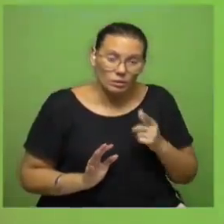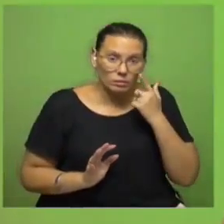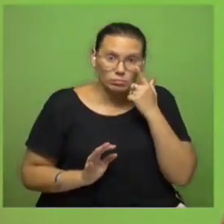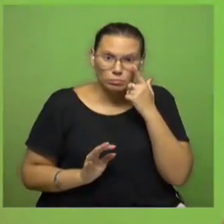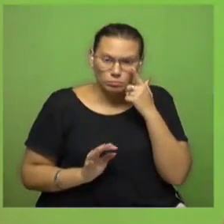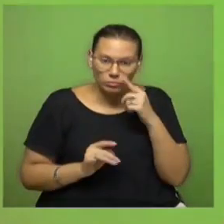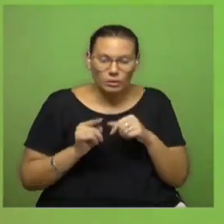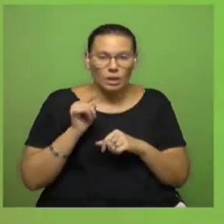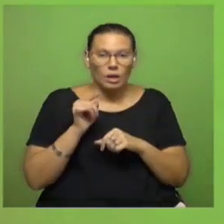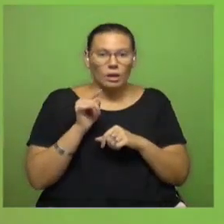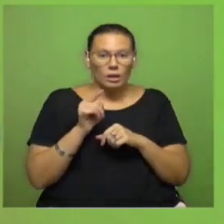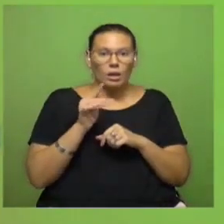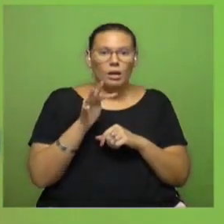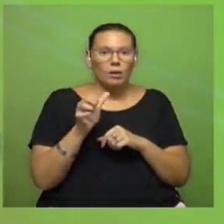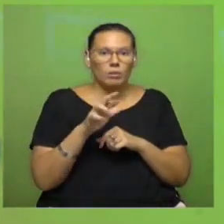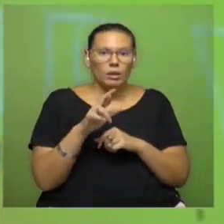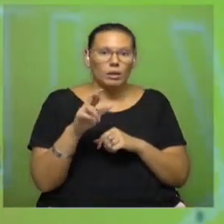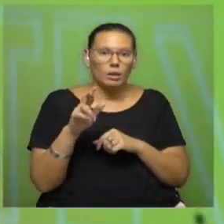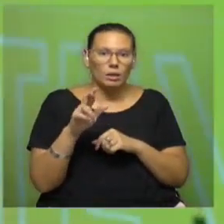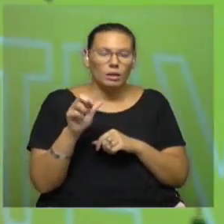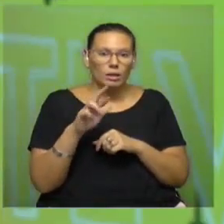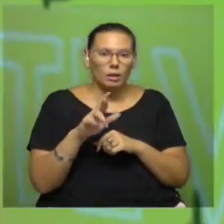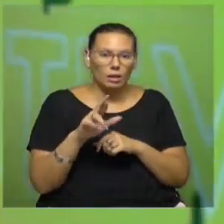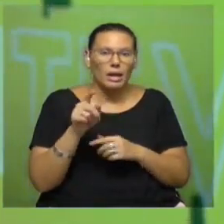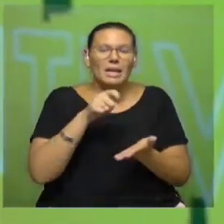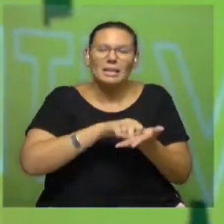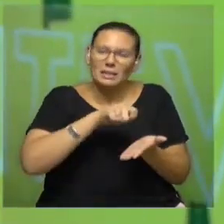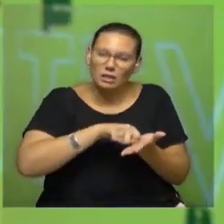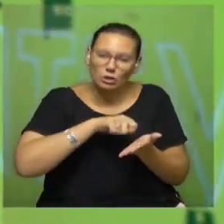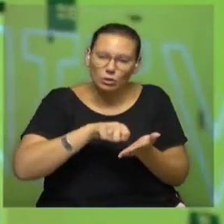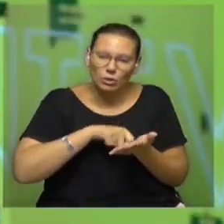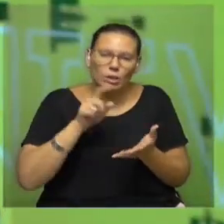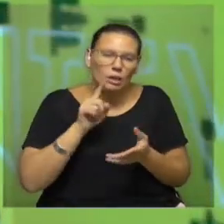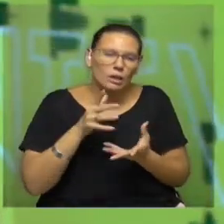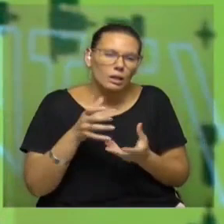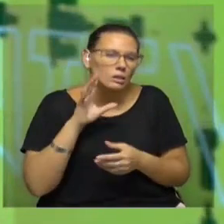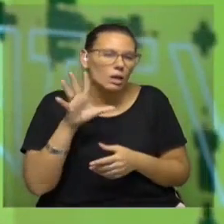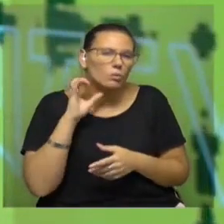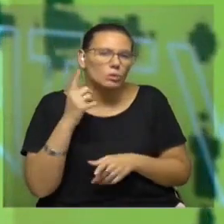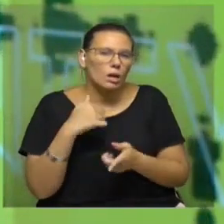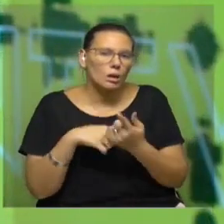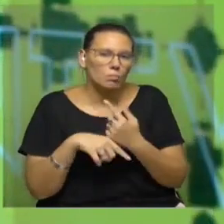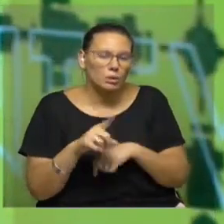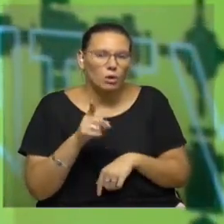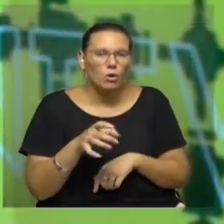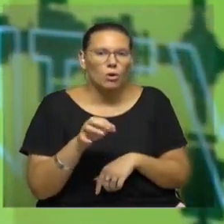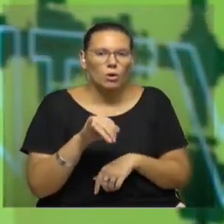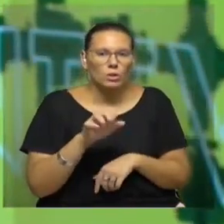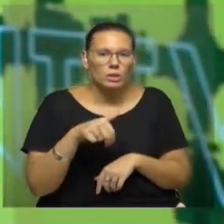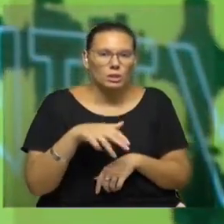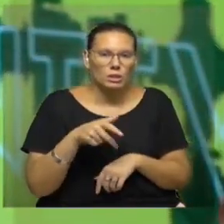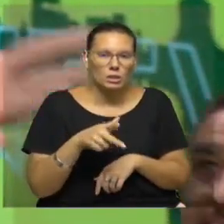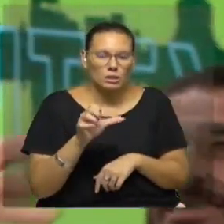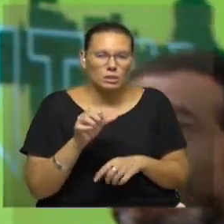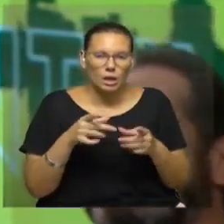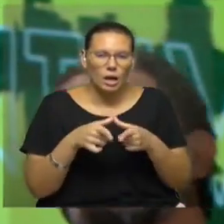Y ahí vi la de Horacio Ferrer, por ser el escritor la quise escuchar, pero después me colgué mucho con la de Goyeneche en Japón,